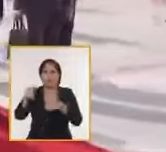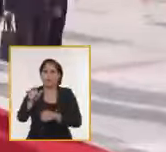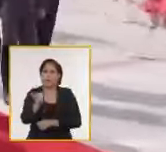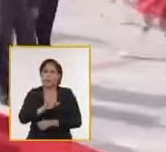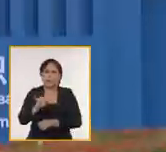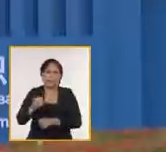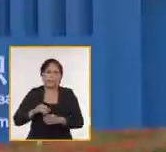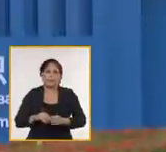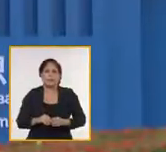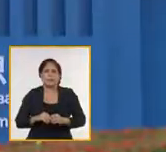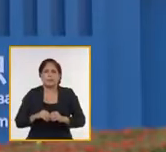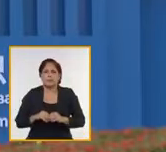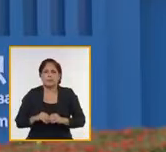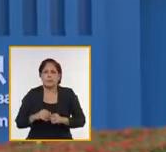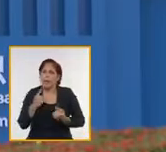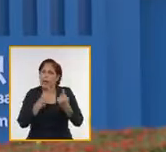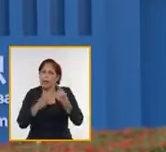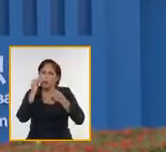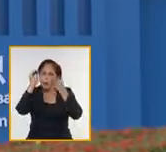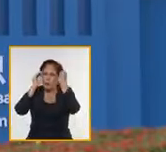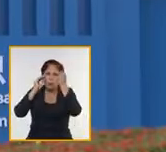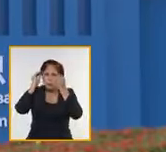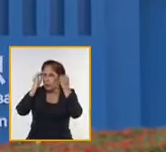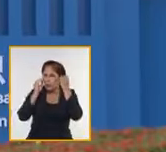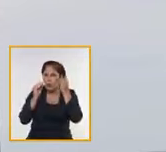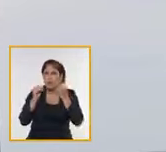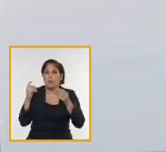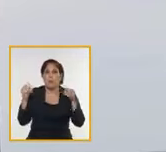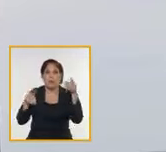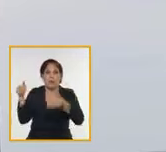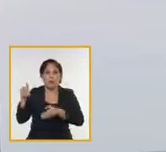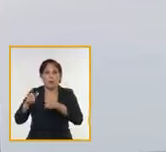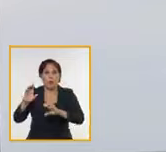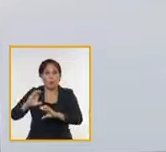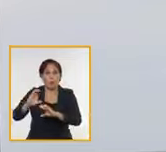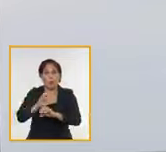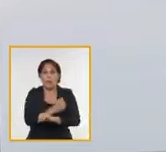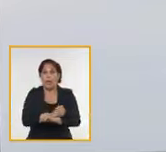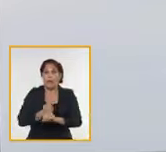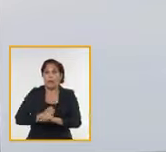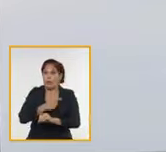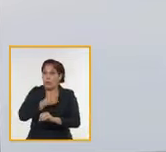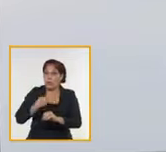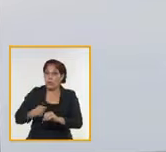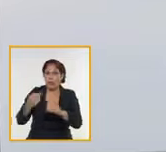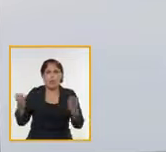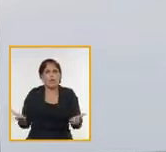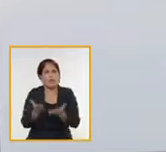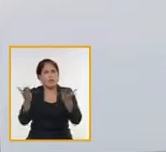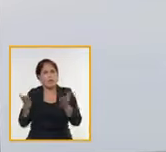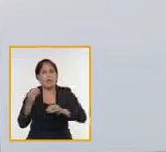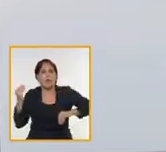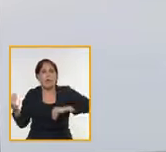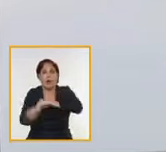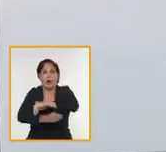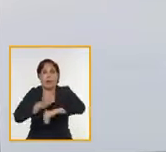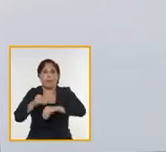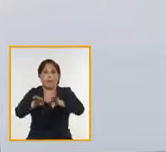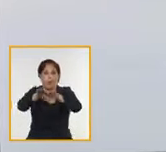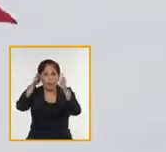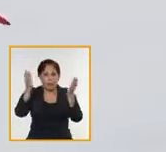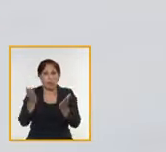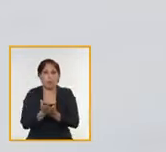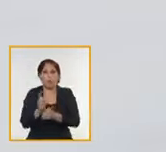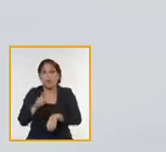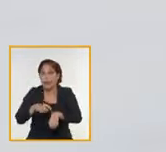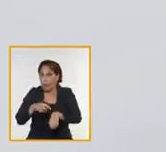Erdogan. Para algunos analistas, la cita forma parte de los esfuerzos chinos por impulsar un cambio en el orden mundial, hasta